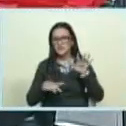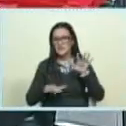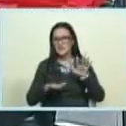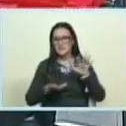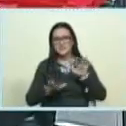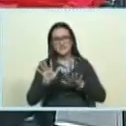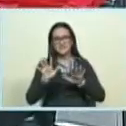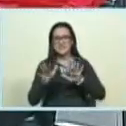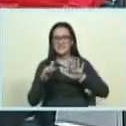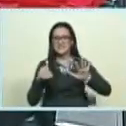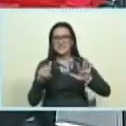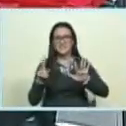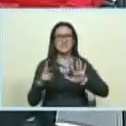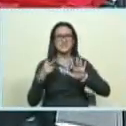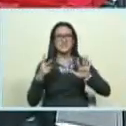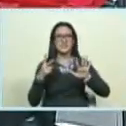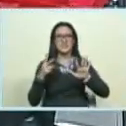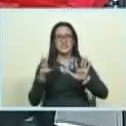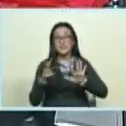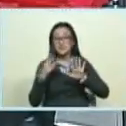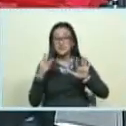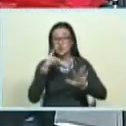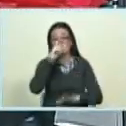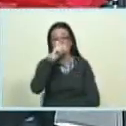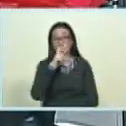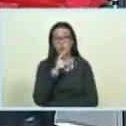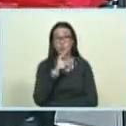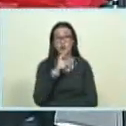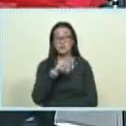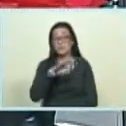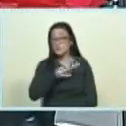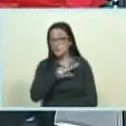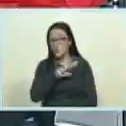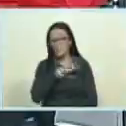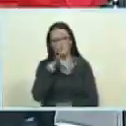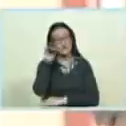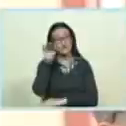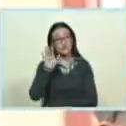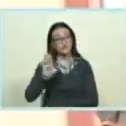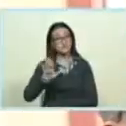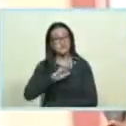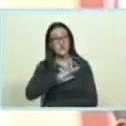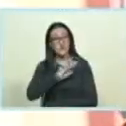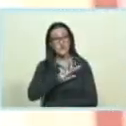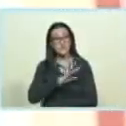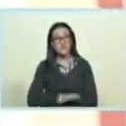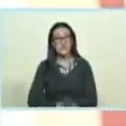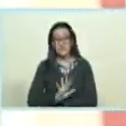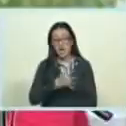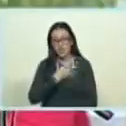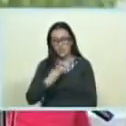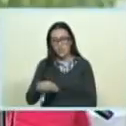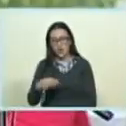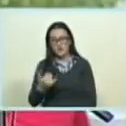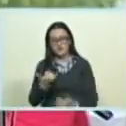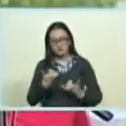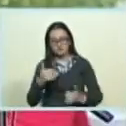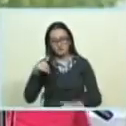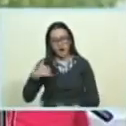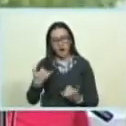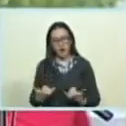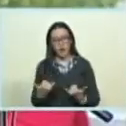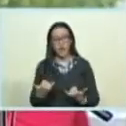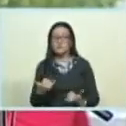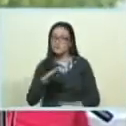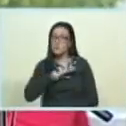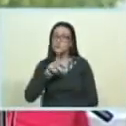15, 16, 17, 18 años, les pertenece el futuro. Ya son los dueños del presente, pero les pertenece